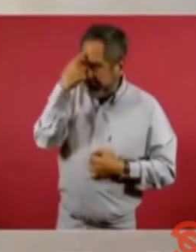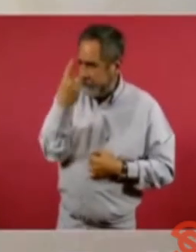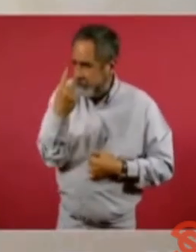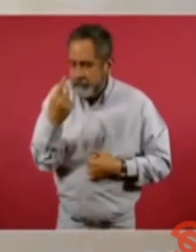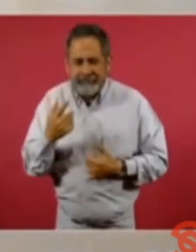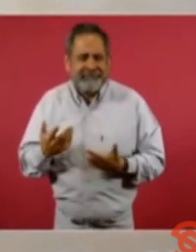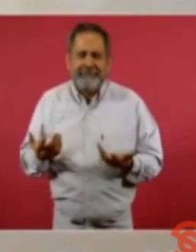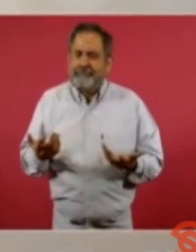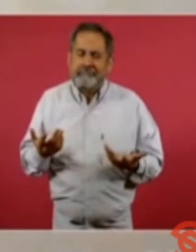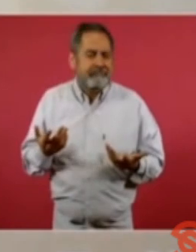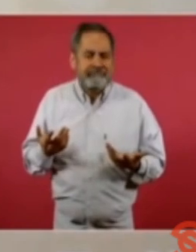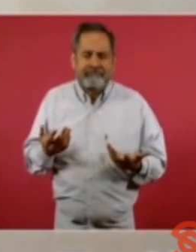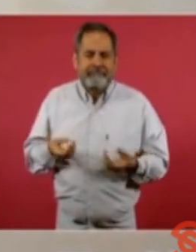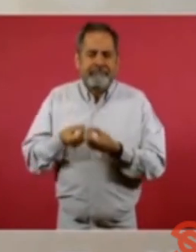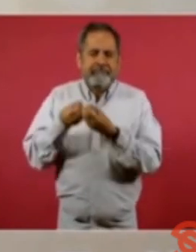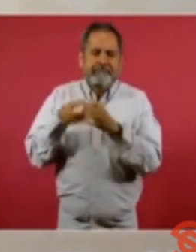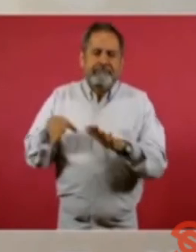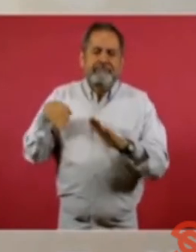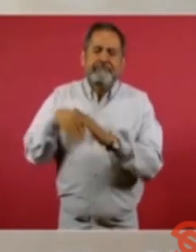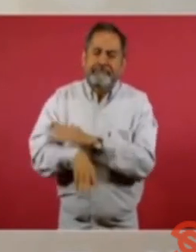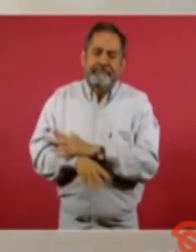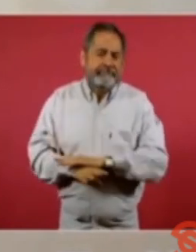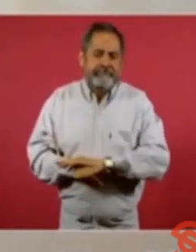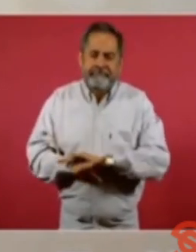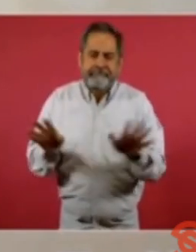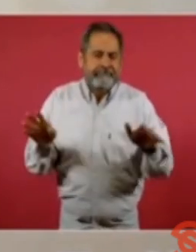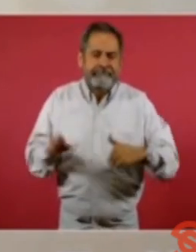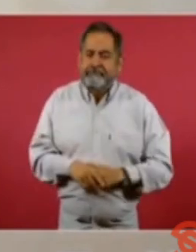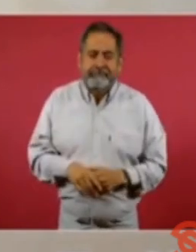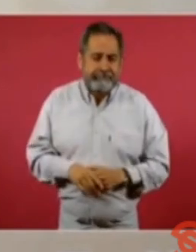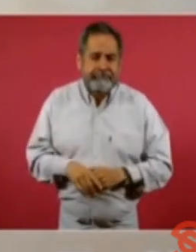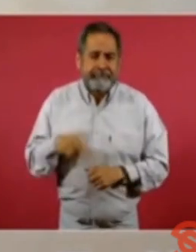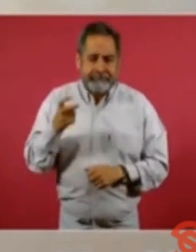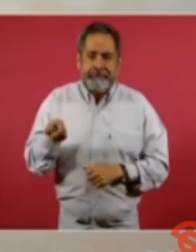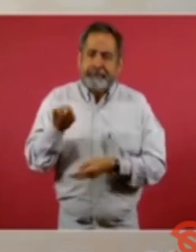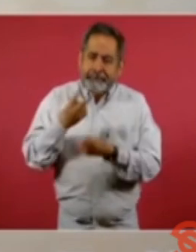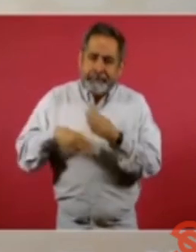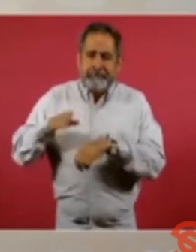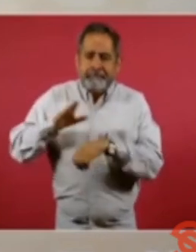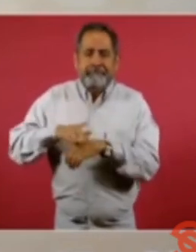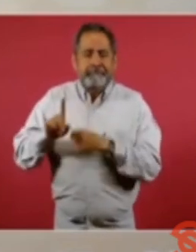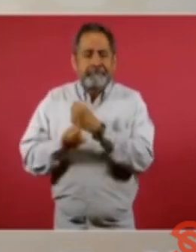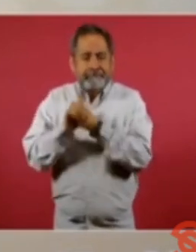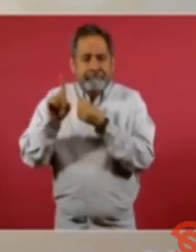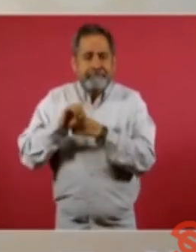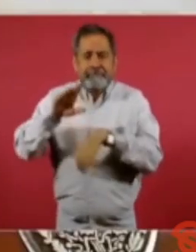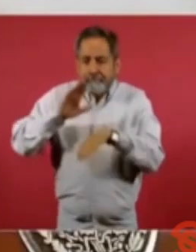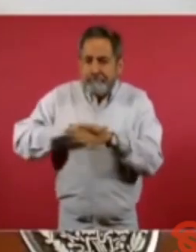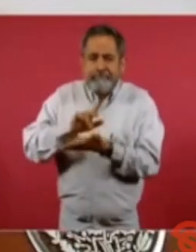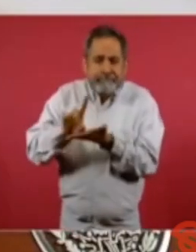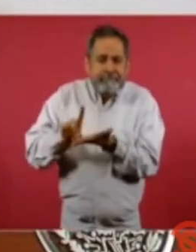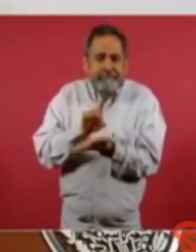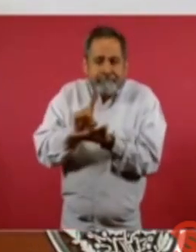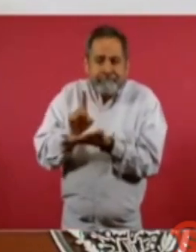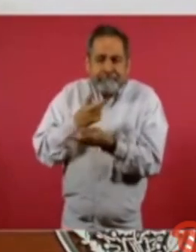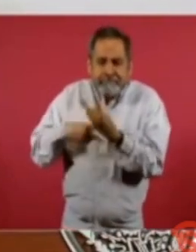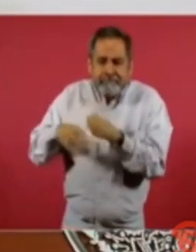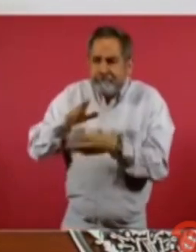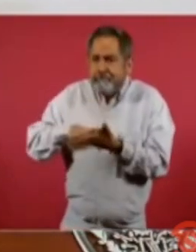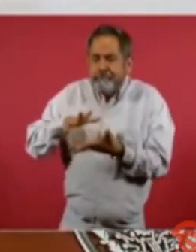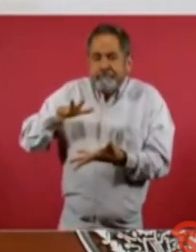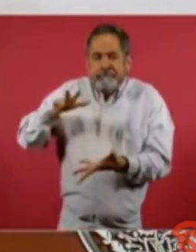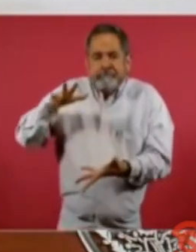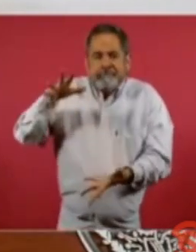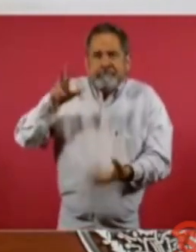entonces sí va a crecer el consumo de droga y va a crecer